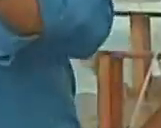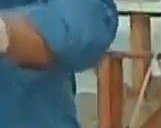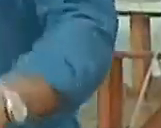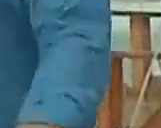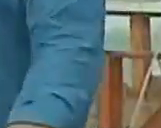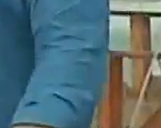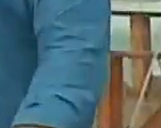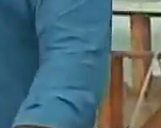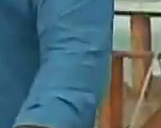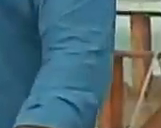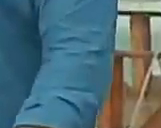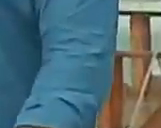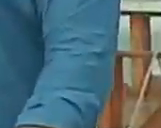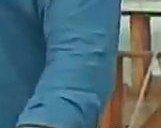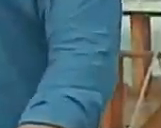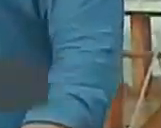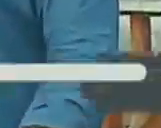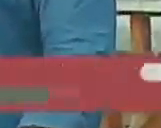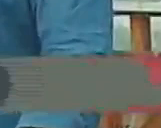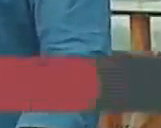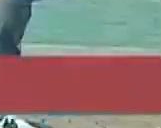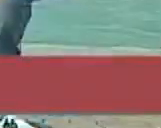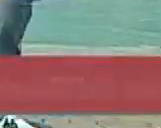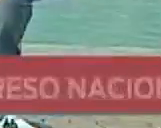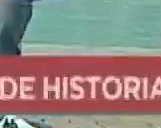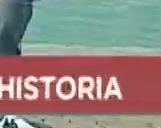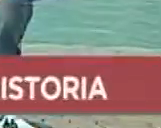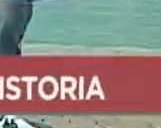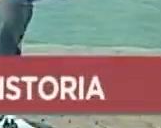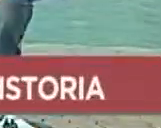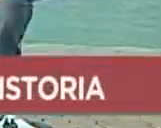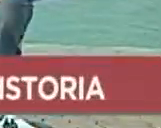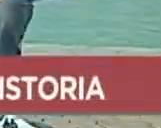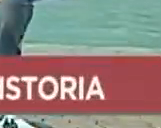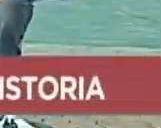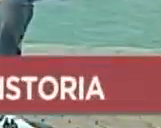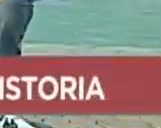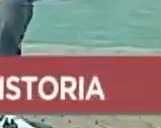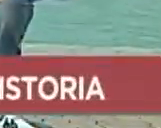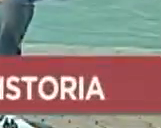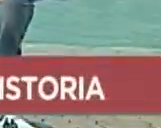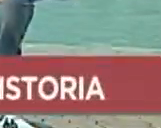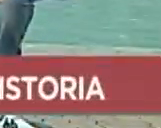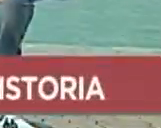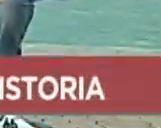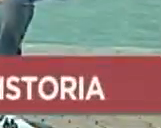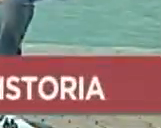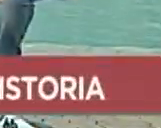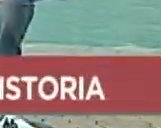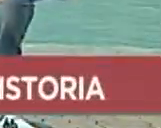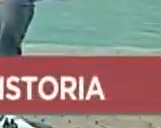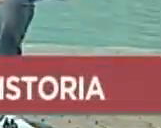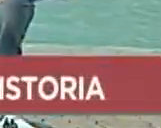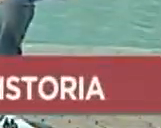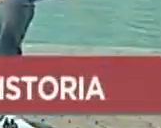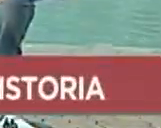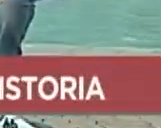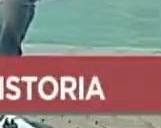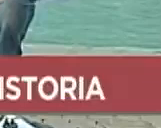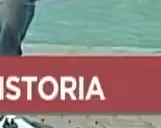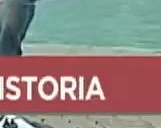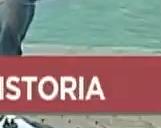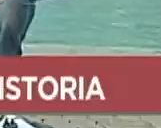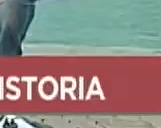porque a venir a este lugar bueno creo que no pudo haber sido escogido un mejor lugar que este no sólo por su hermosura